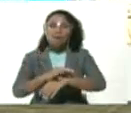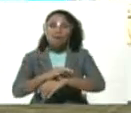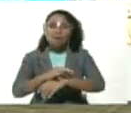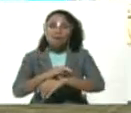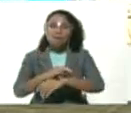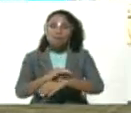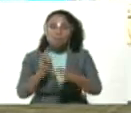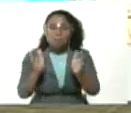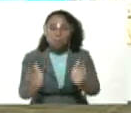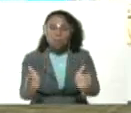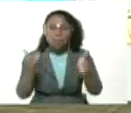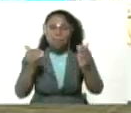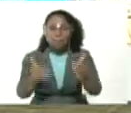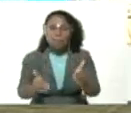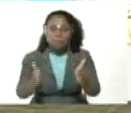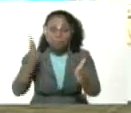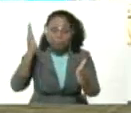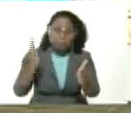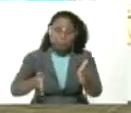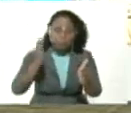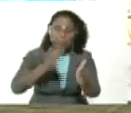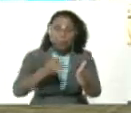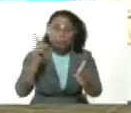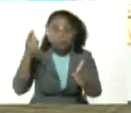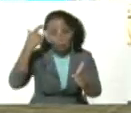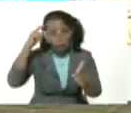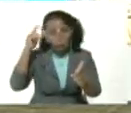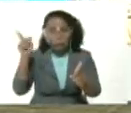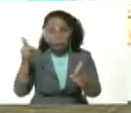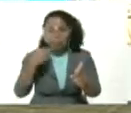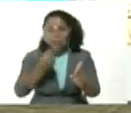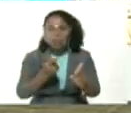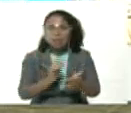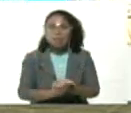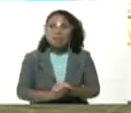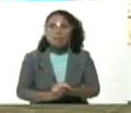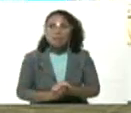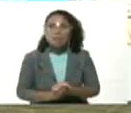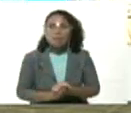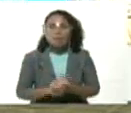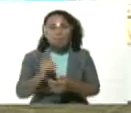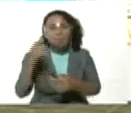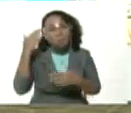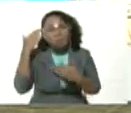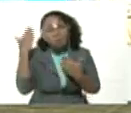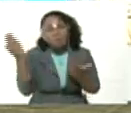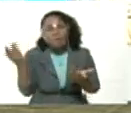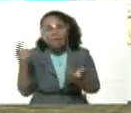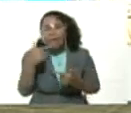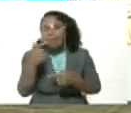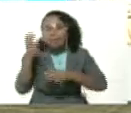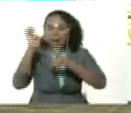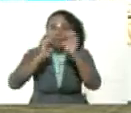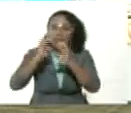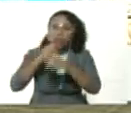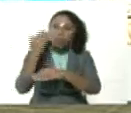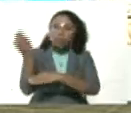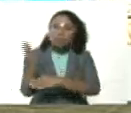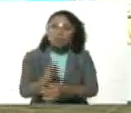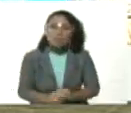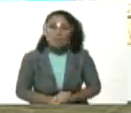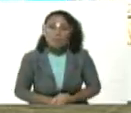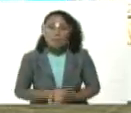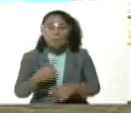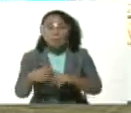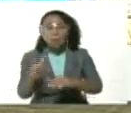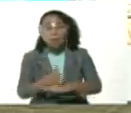canalete. Es una de las críticas que me acuerdo que él hacía. No sé qué han evaluado ustedes, pero